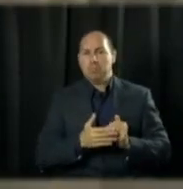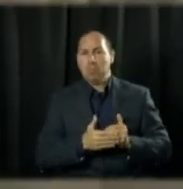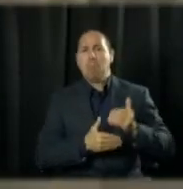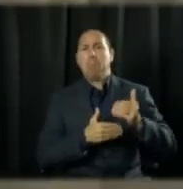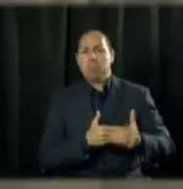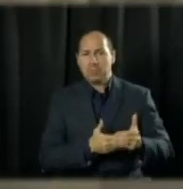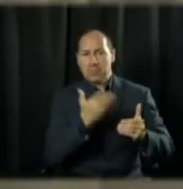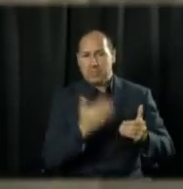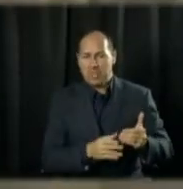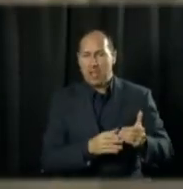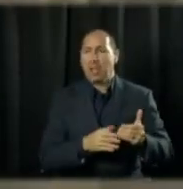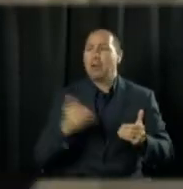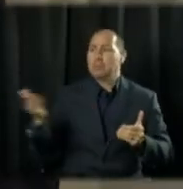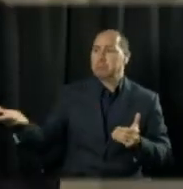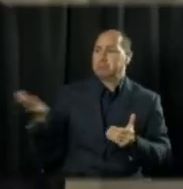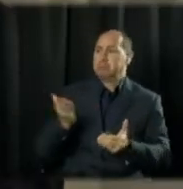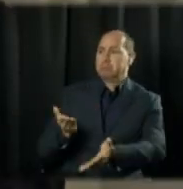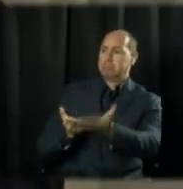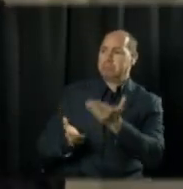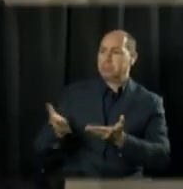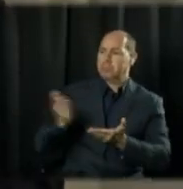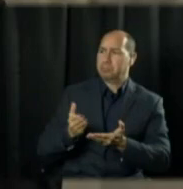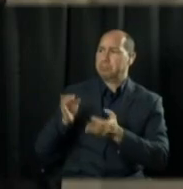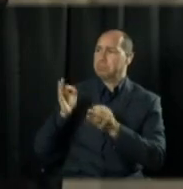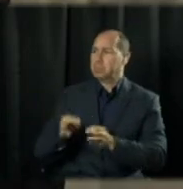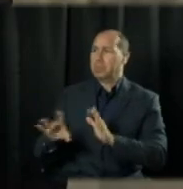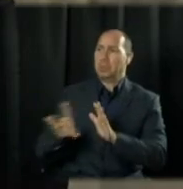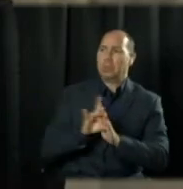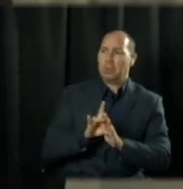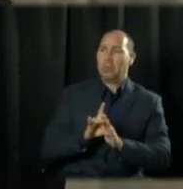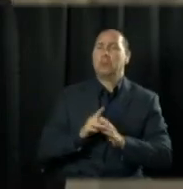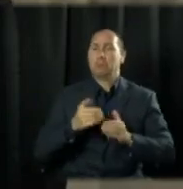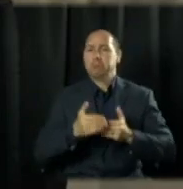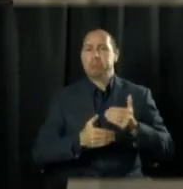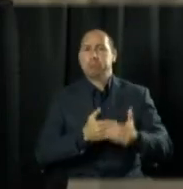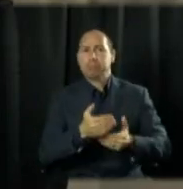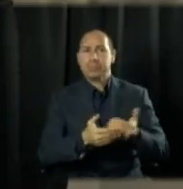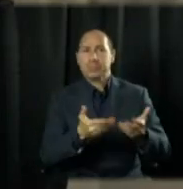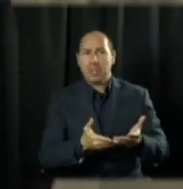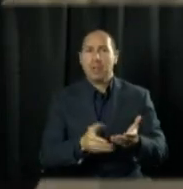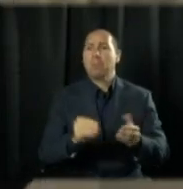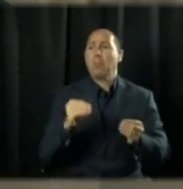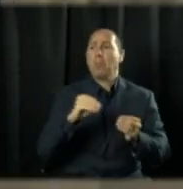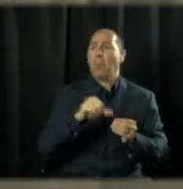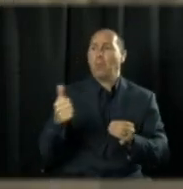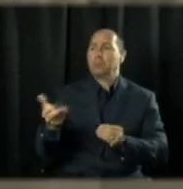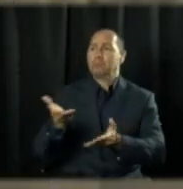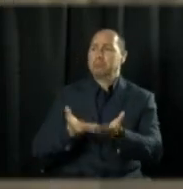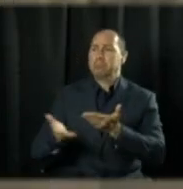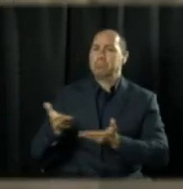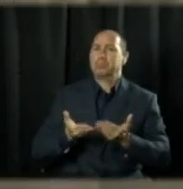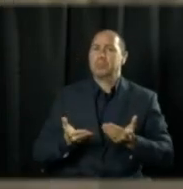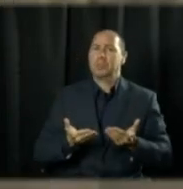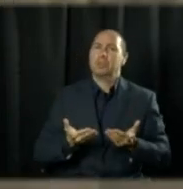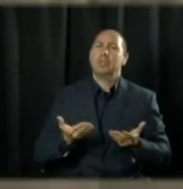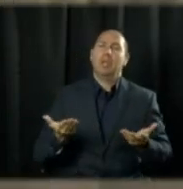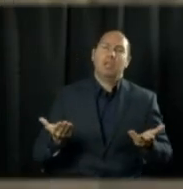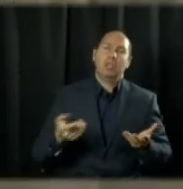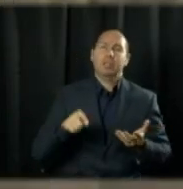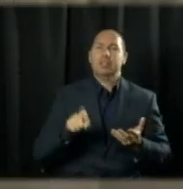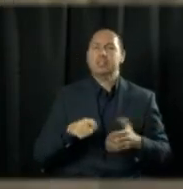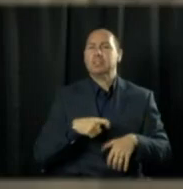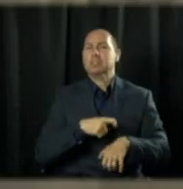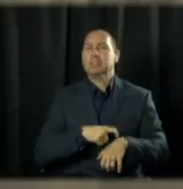información adicional en los requisitos y ajustar las fechas límites. Para ser honesto, yo prefiero tener unas